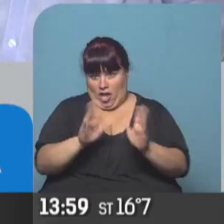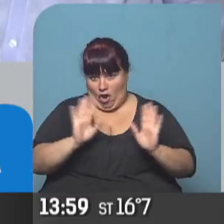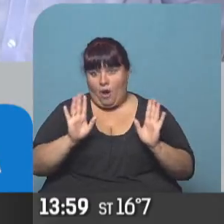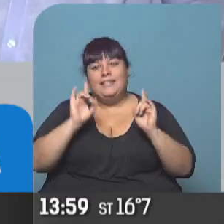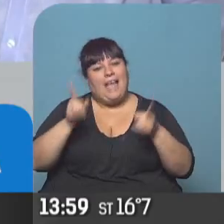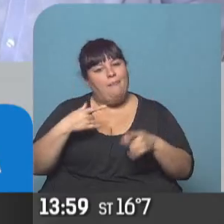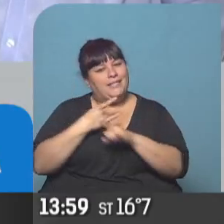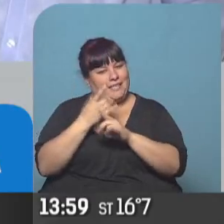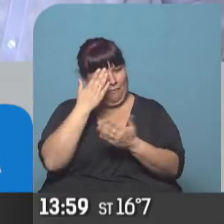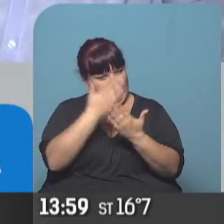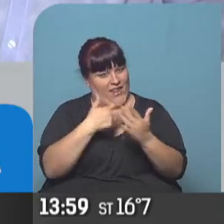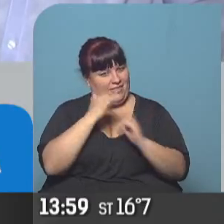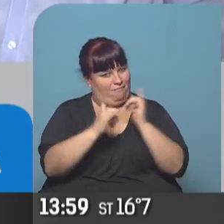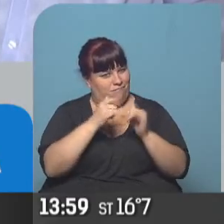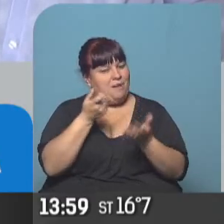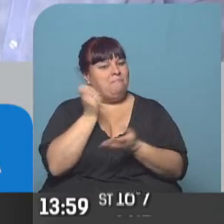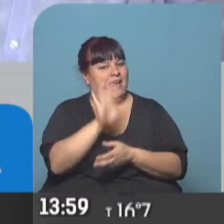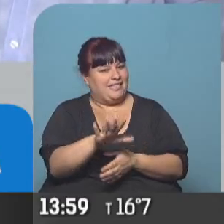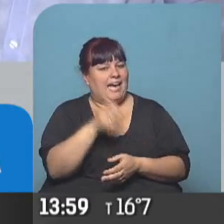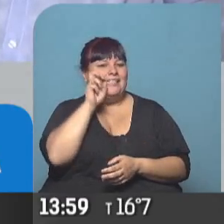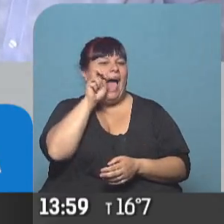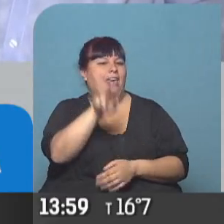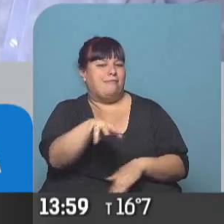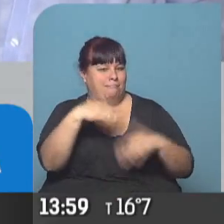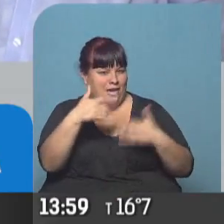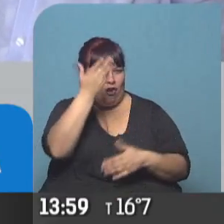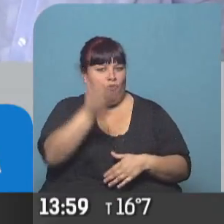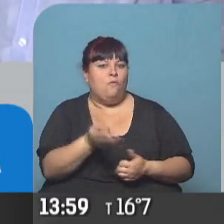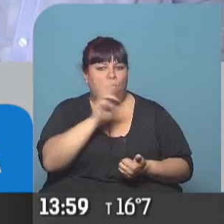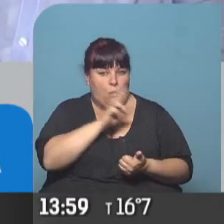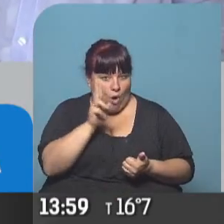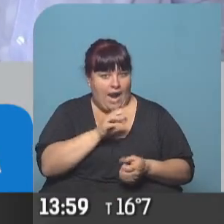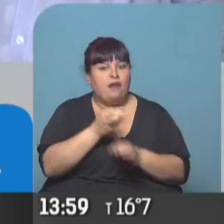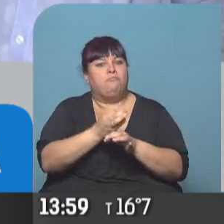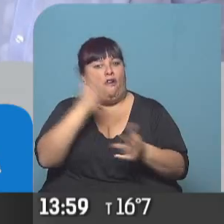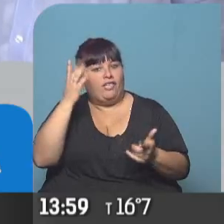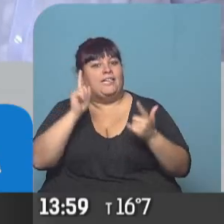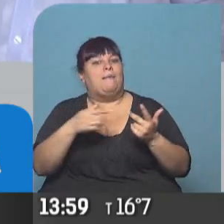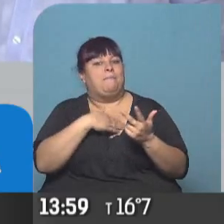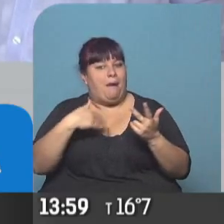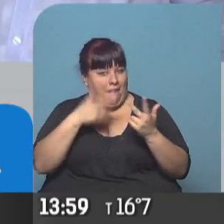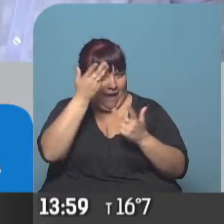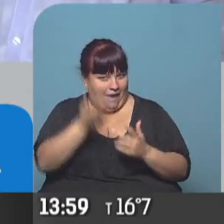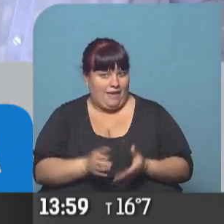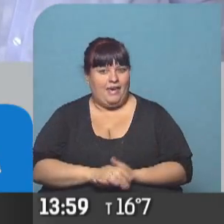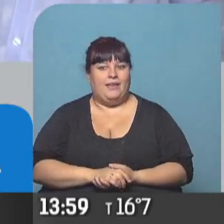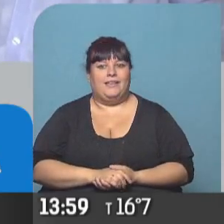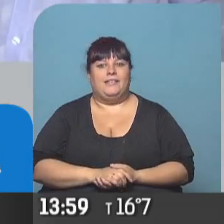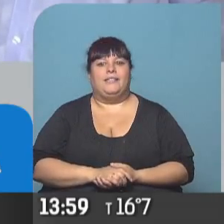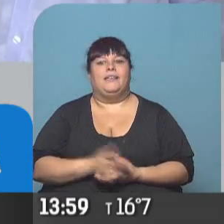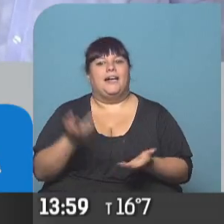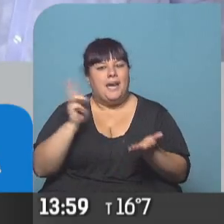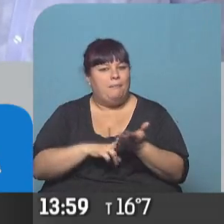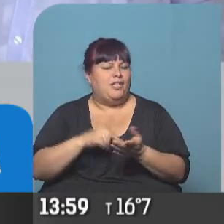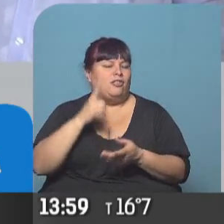lo digo pero también en persona y por mensaje te admiro como mujer como profesional y como mamá te lo